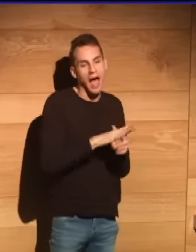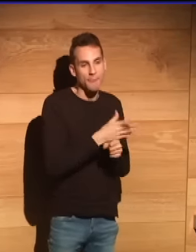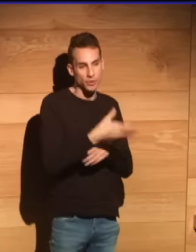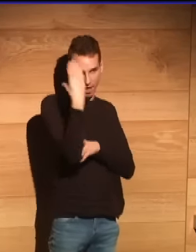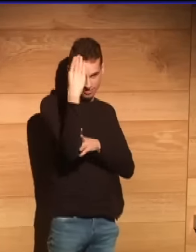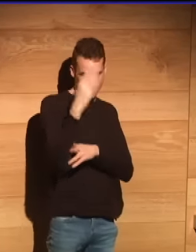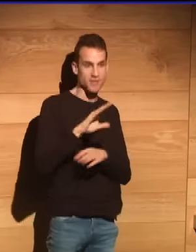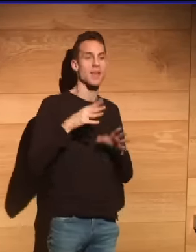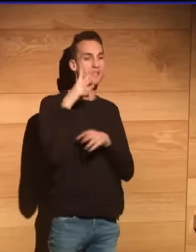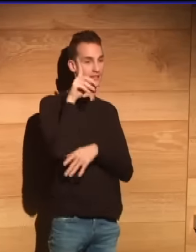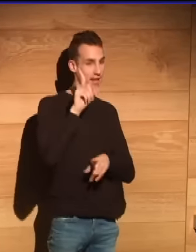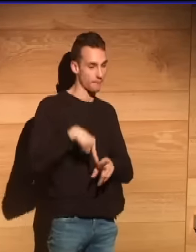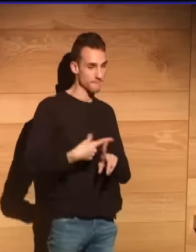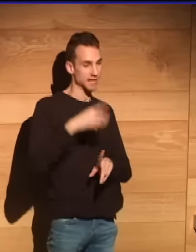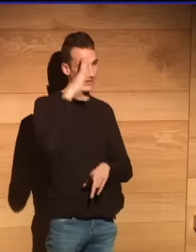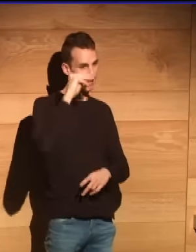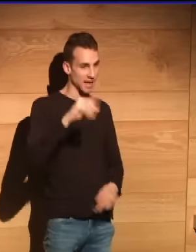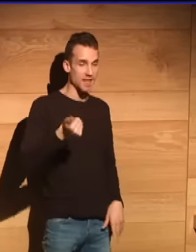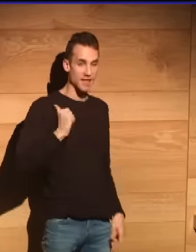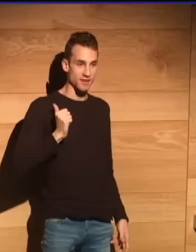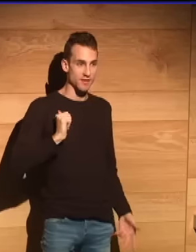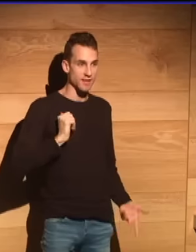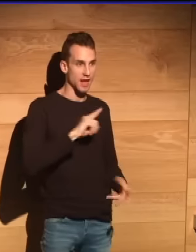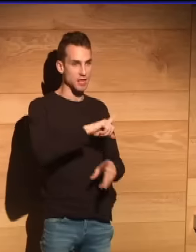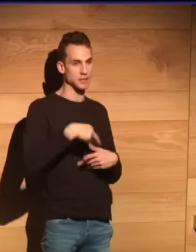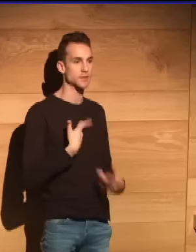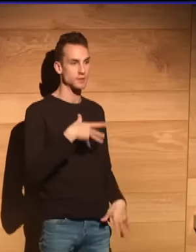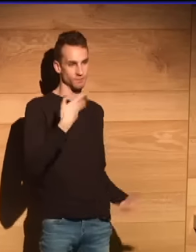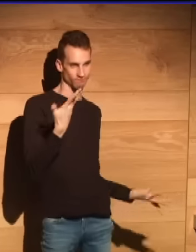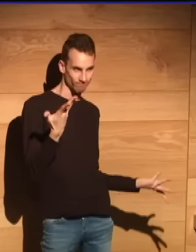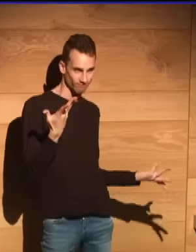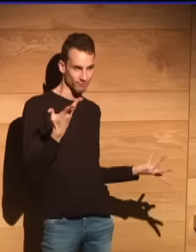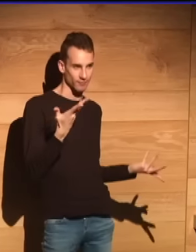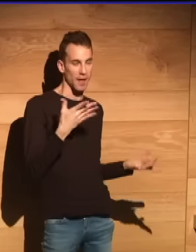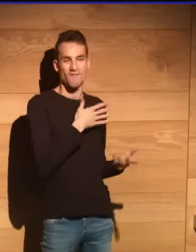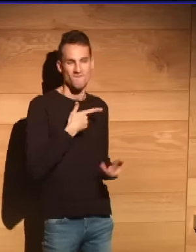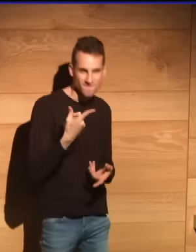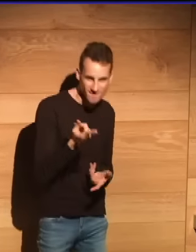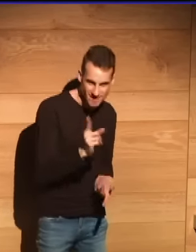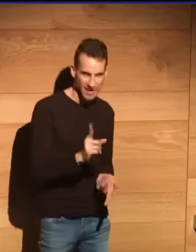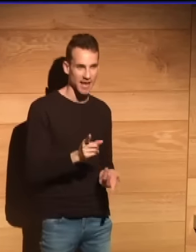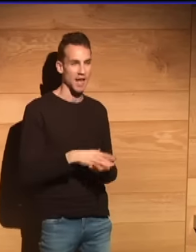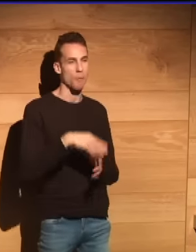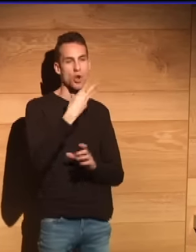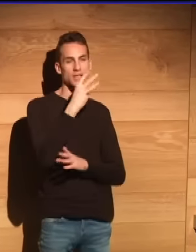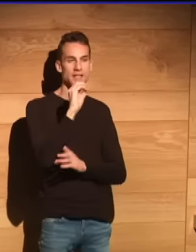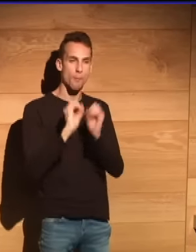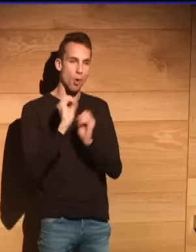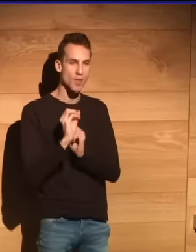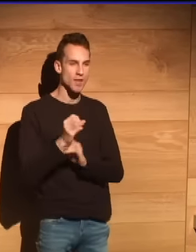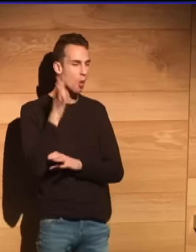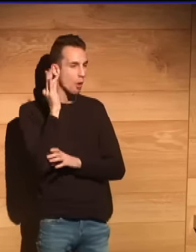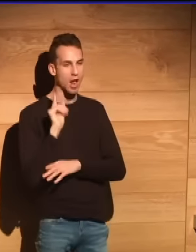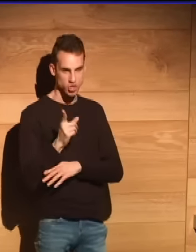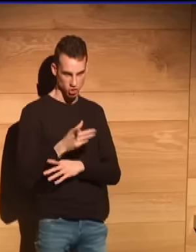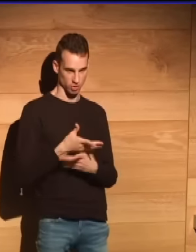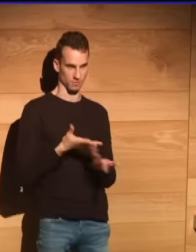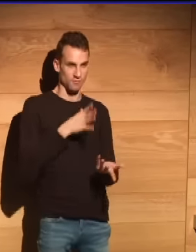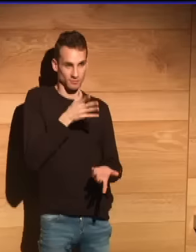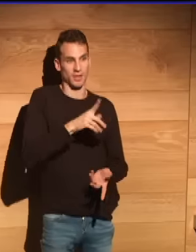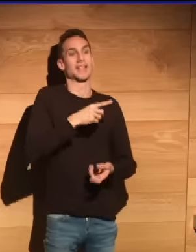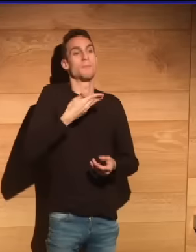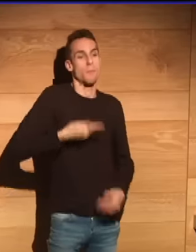podemos conformar en que solo influenciemos un 30% en el diseño del mundo que viene. Por lo tanto, es muy relevante que estemos